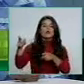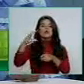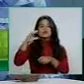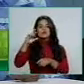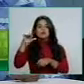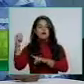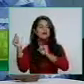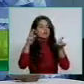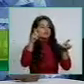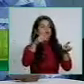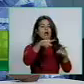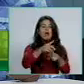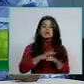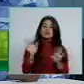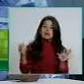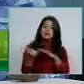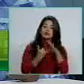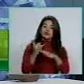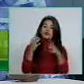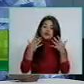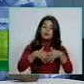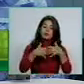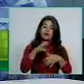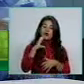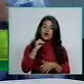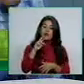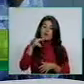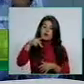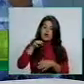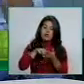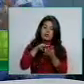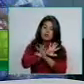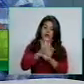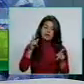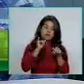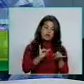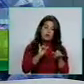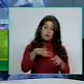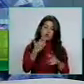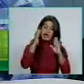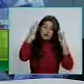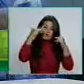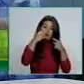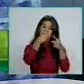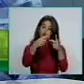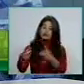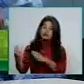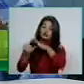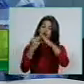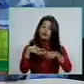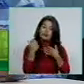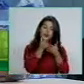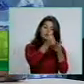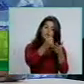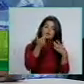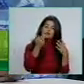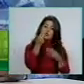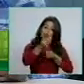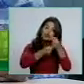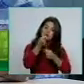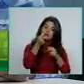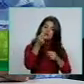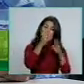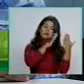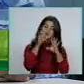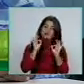una institución de Corpo Miranda, que es como Corpo Miranda, podemos nosotros, una gama de instituciones, aportar a lo que es la economía comunal